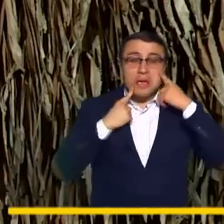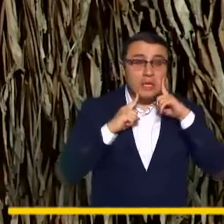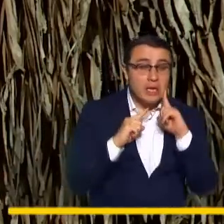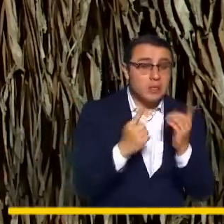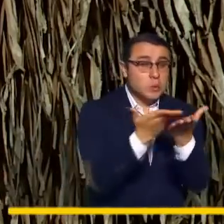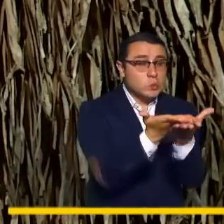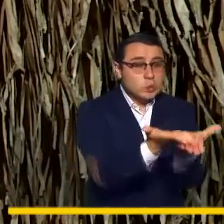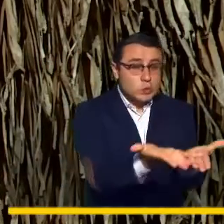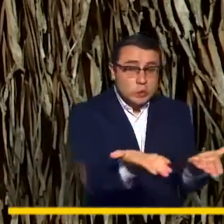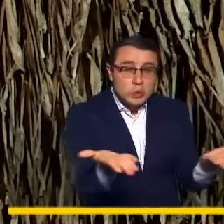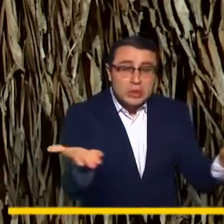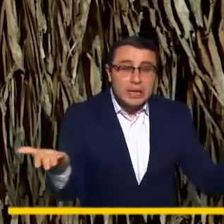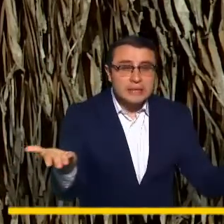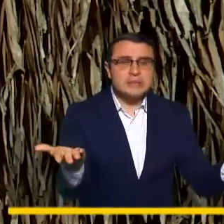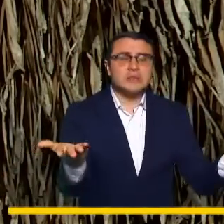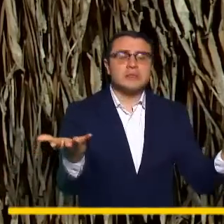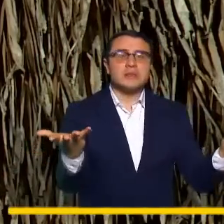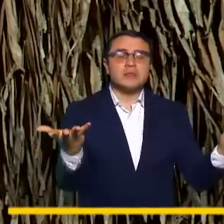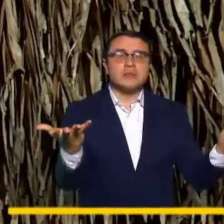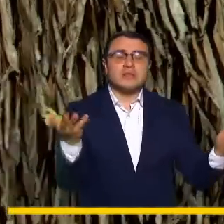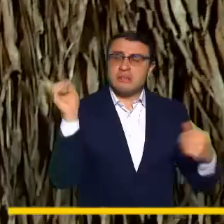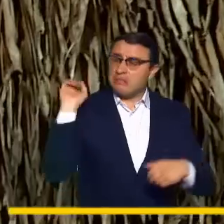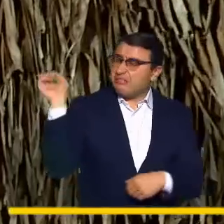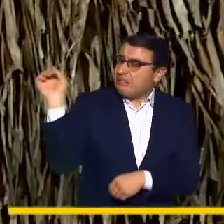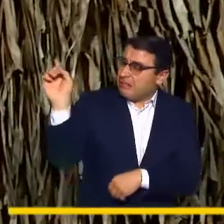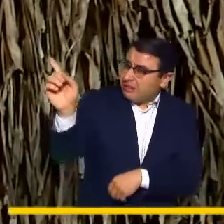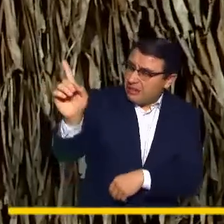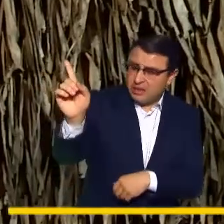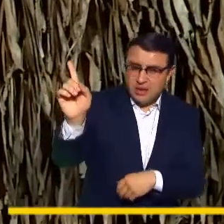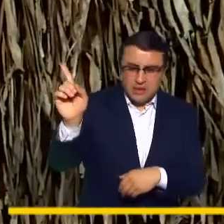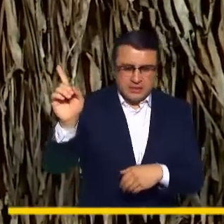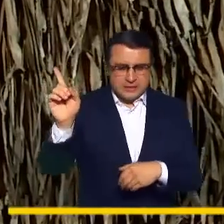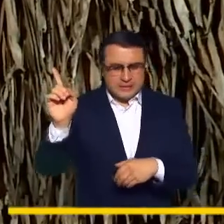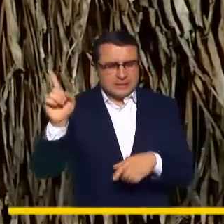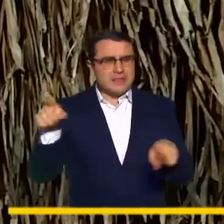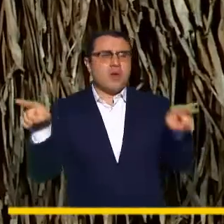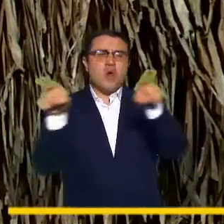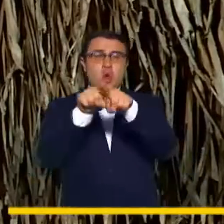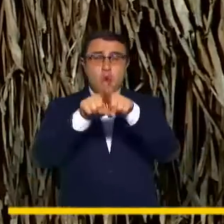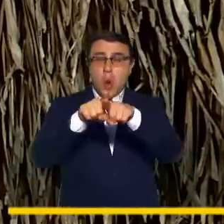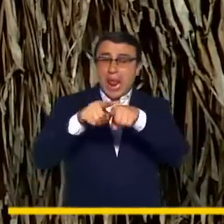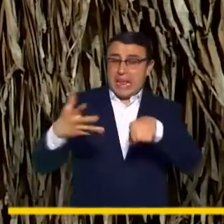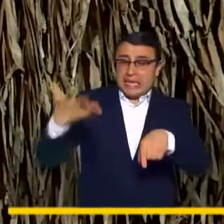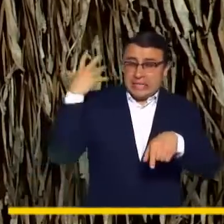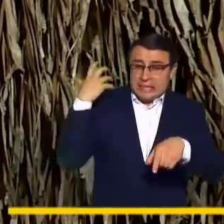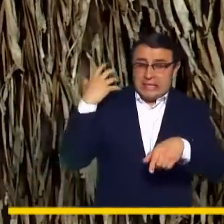ustedes, entonces sí, como resarciendo el daño